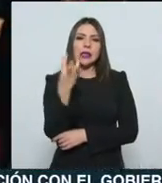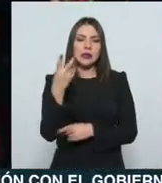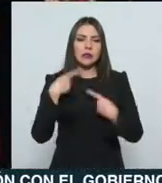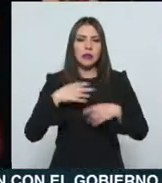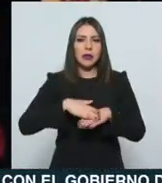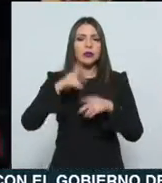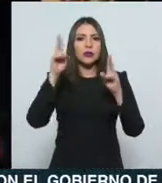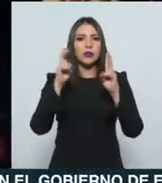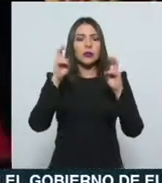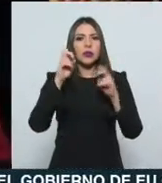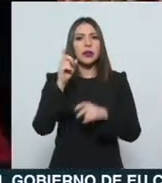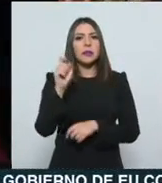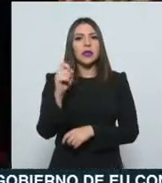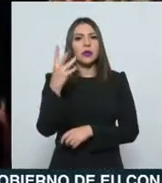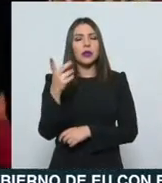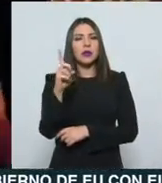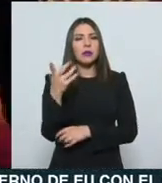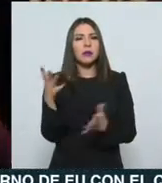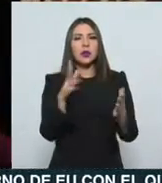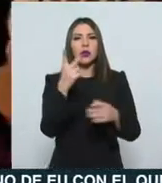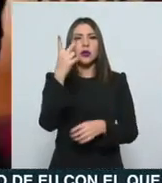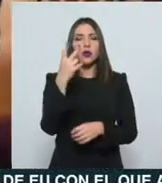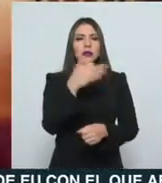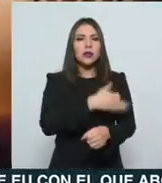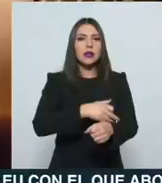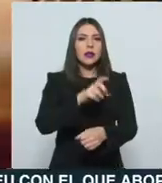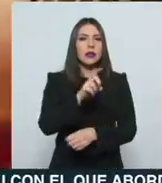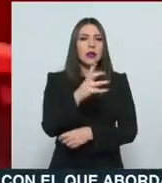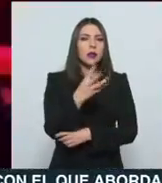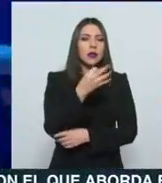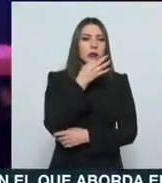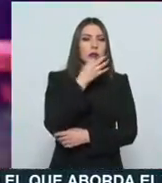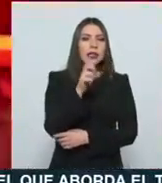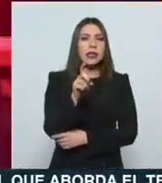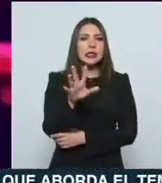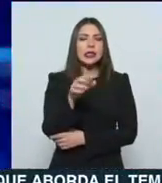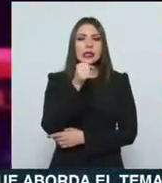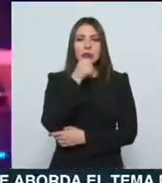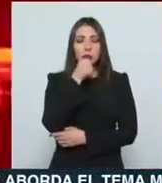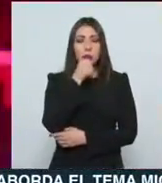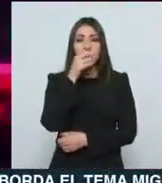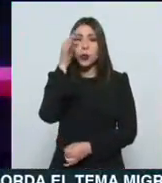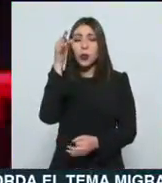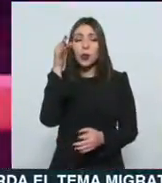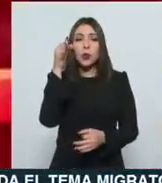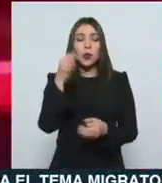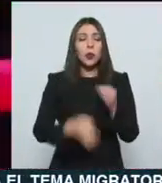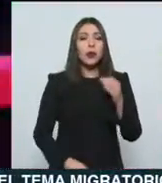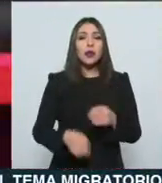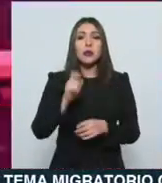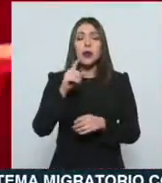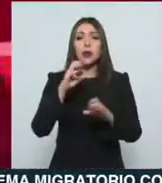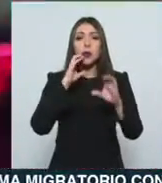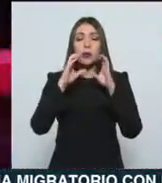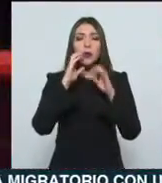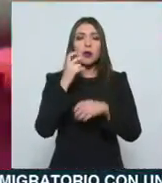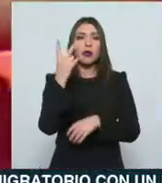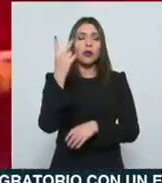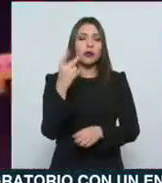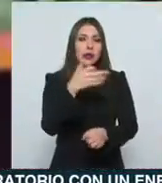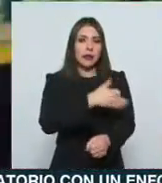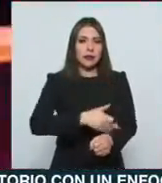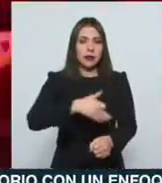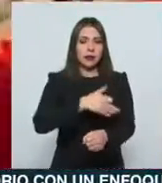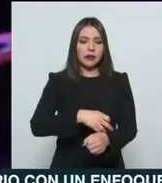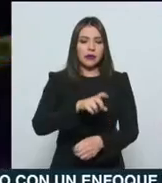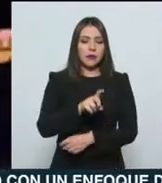2 de la tarde con 34 minutos y 35 segundos. La última comunicación que se tuvo con la aeronave fue a las 2 de la tarde